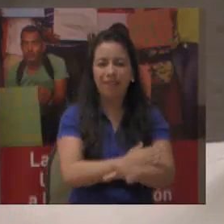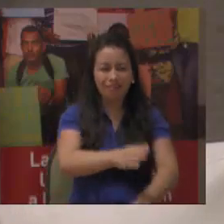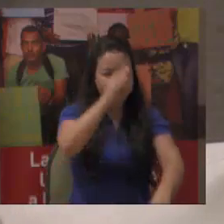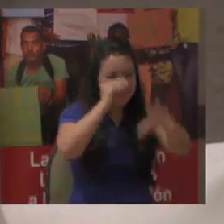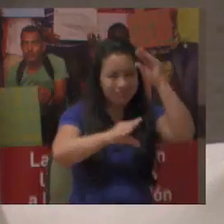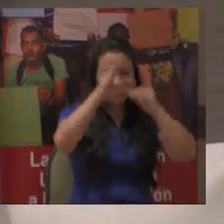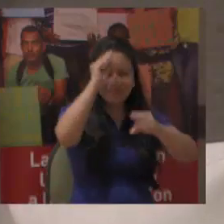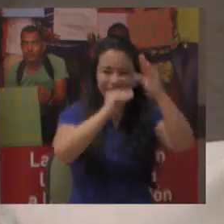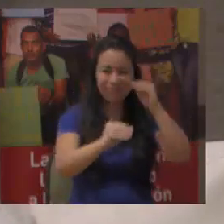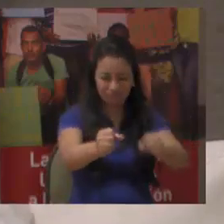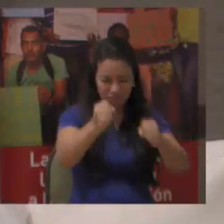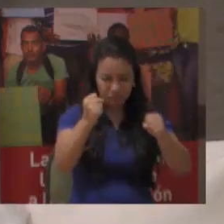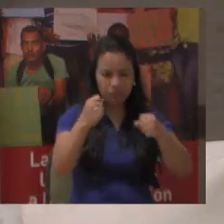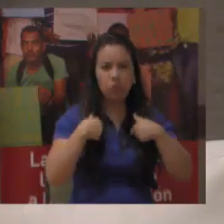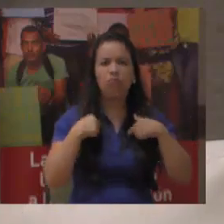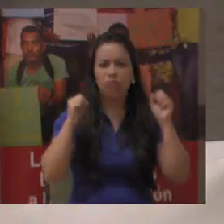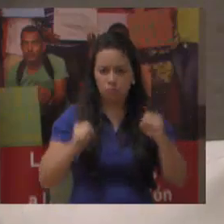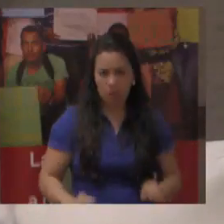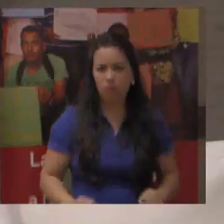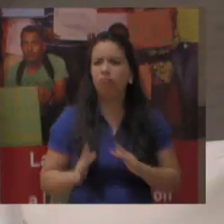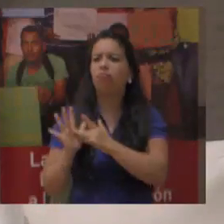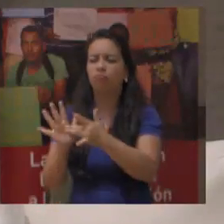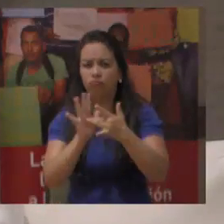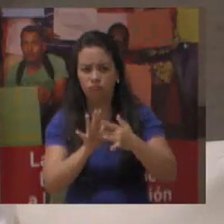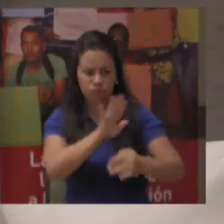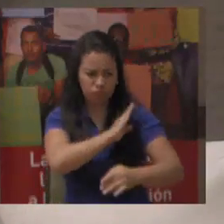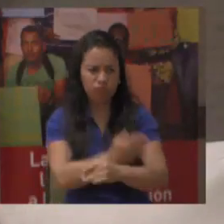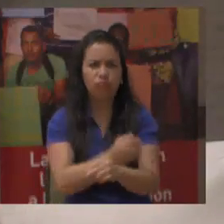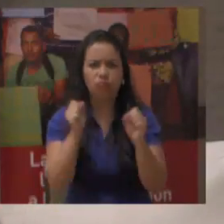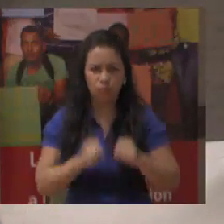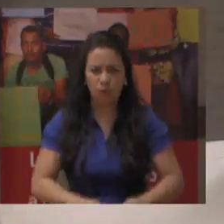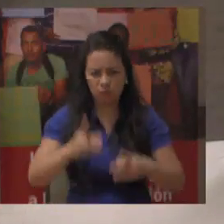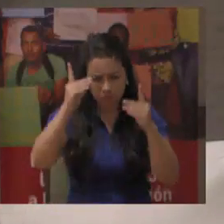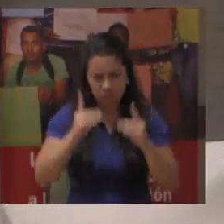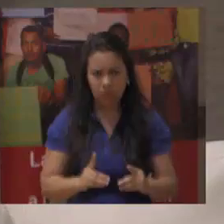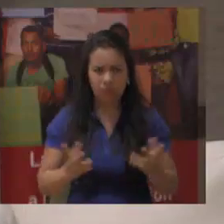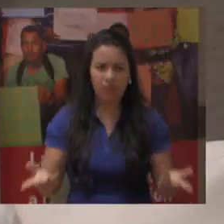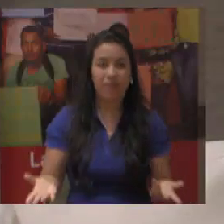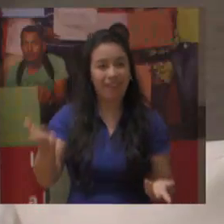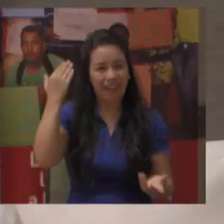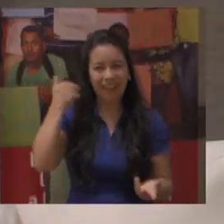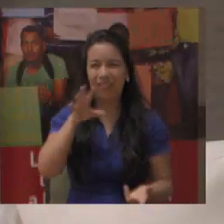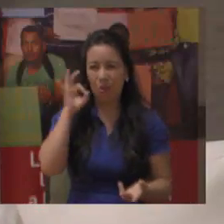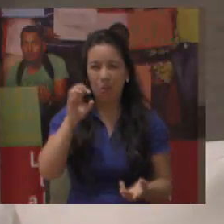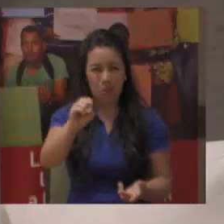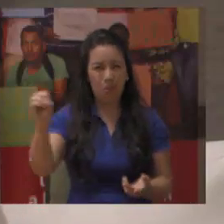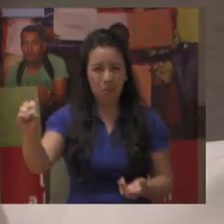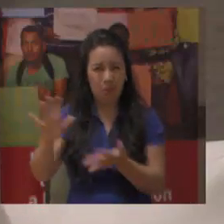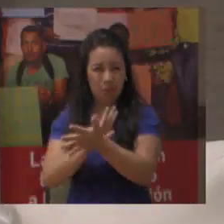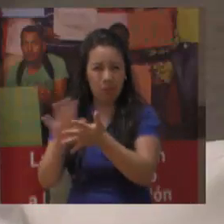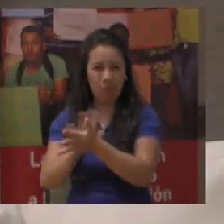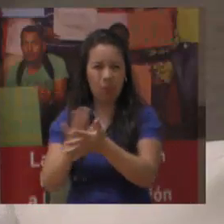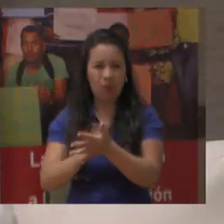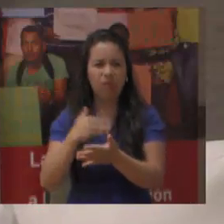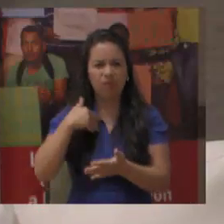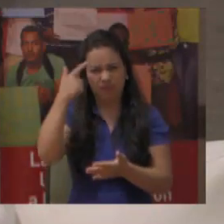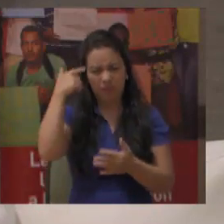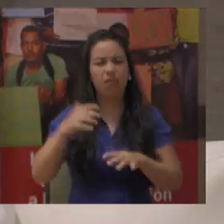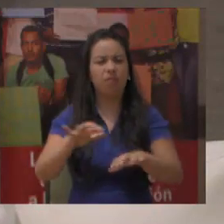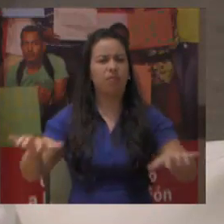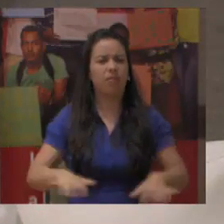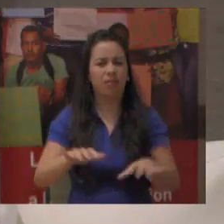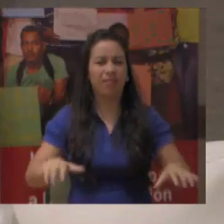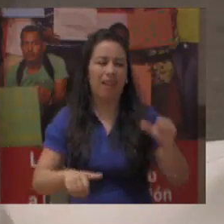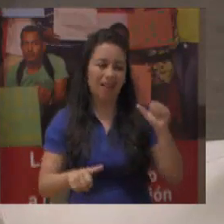Miren, Alejandro es testigo, hoy Joshua, hace mucho rato los acompaño en esta labor tan hermosa de la